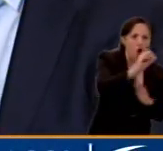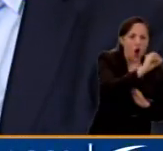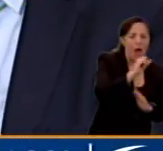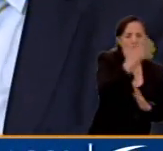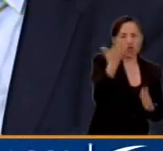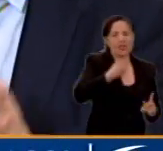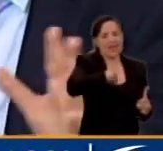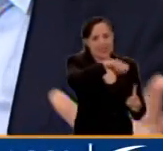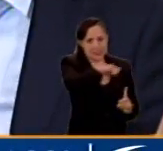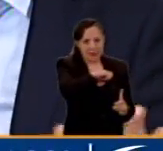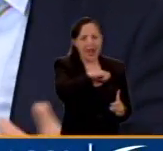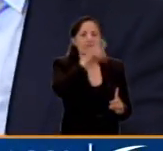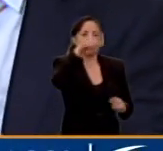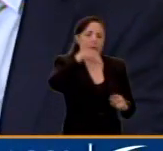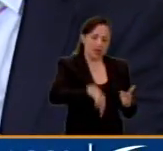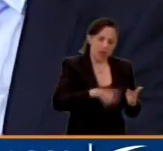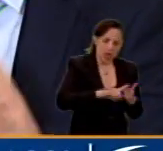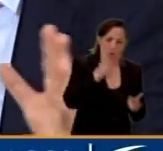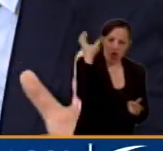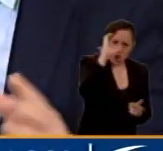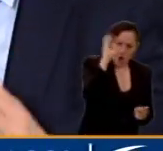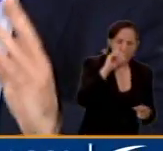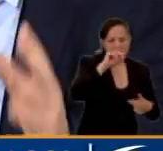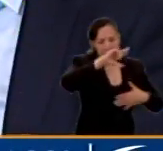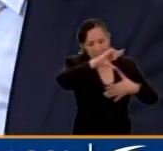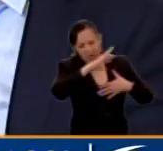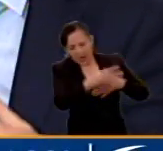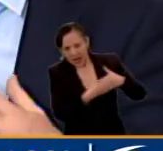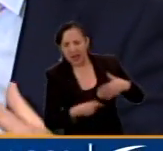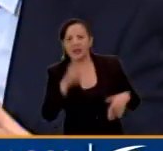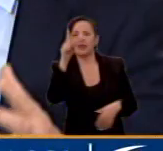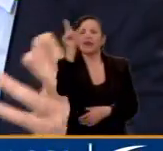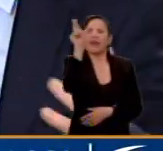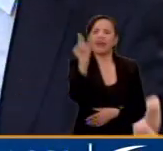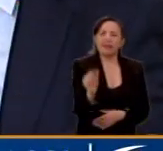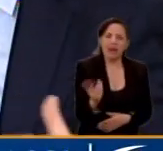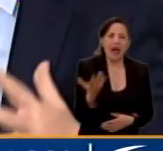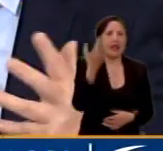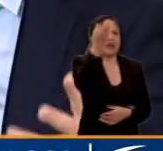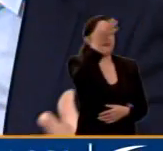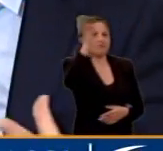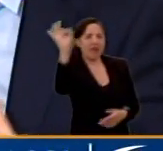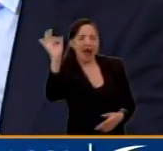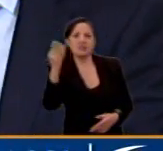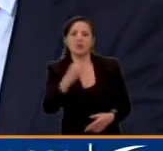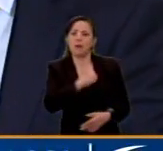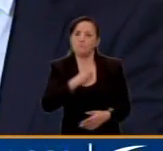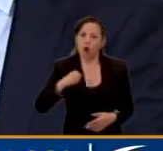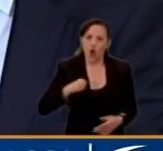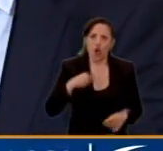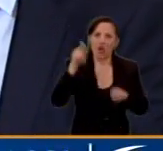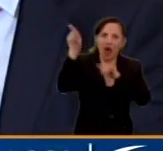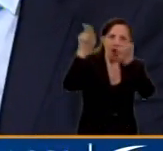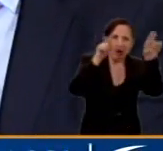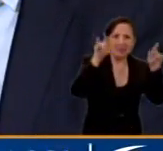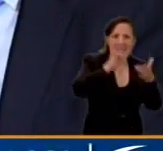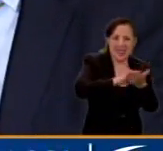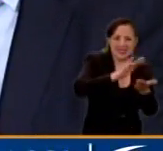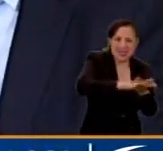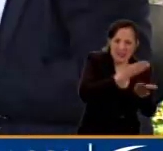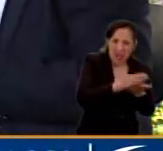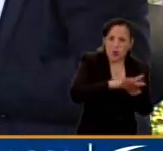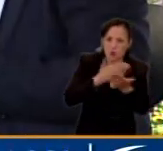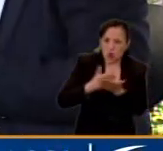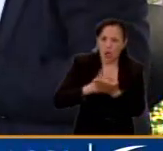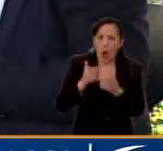en Colombia y toda América Latina, y en Italia, en Francia, Polonia y otros países donde se me va traduciendo, ¿no? Pero